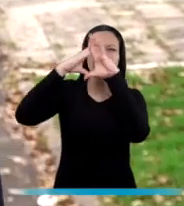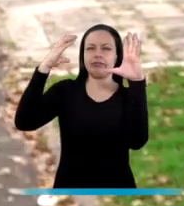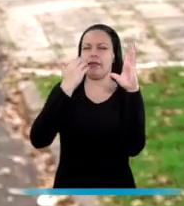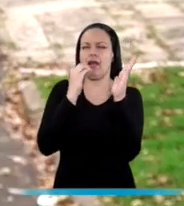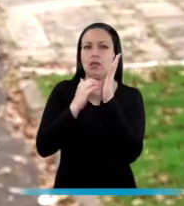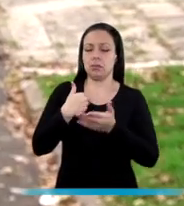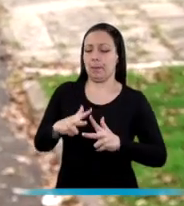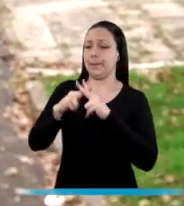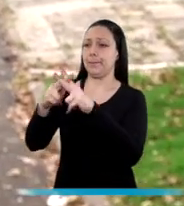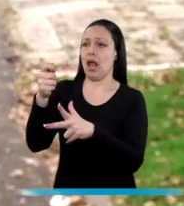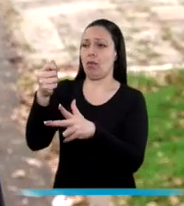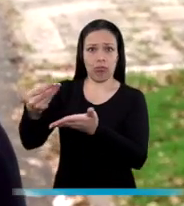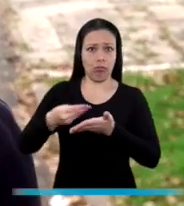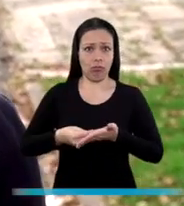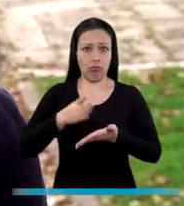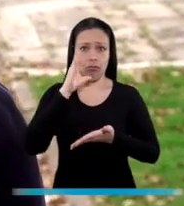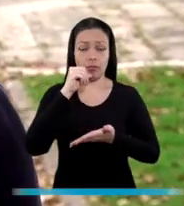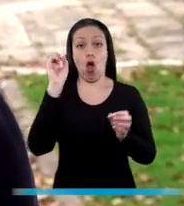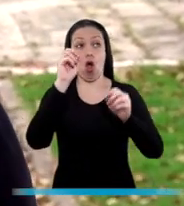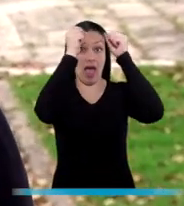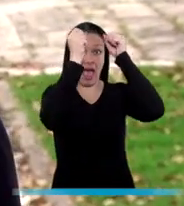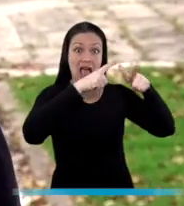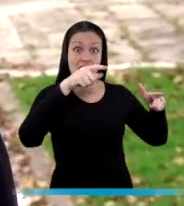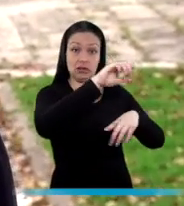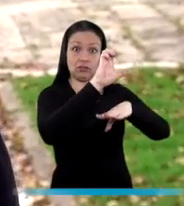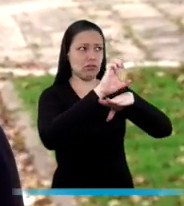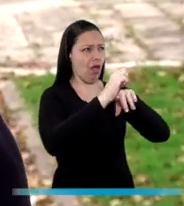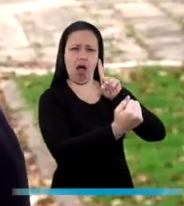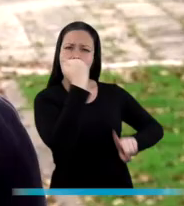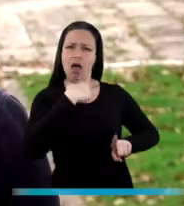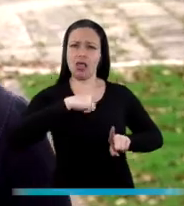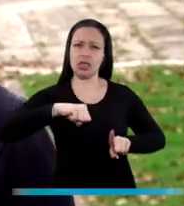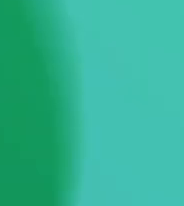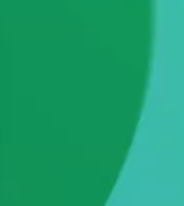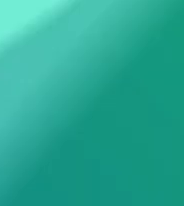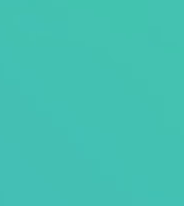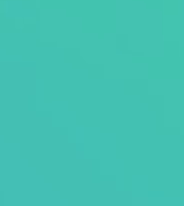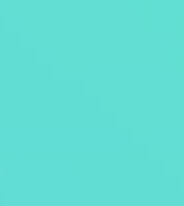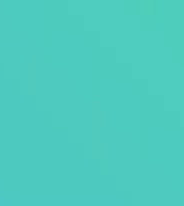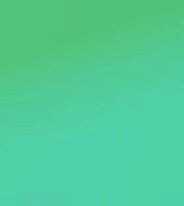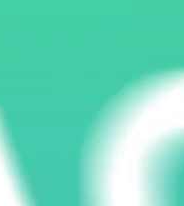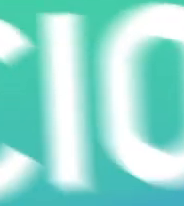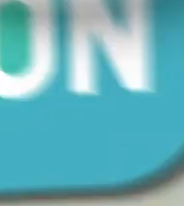Imaginen que prestan dinero y no se lo quieren pagar, o que una entidad del Estado les vulnera sus derechos.